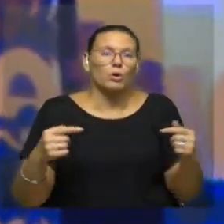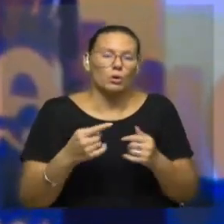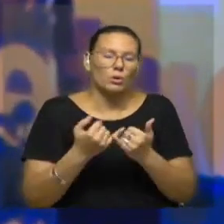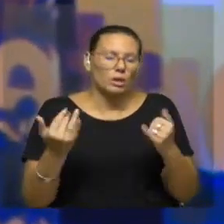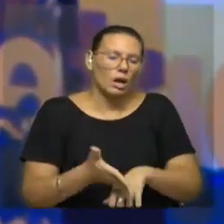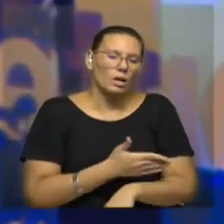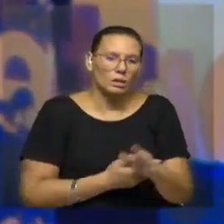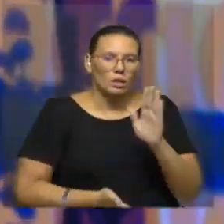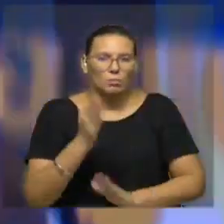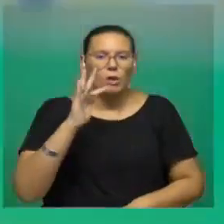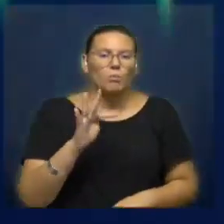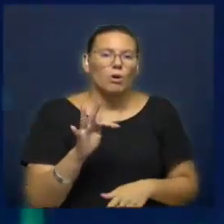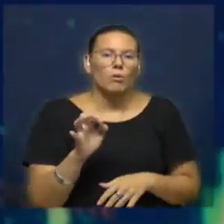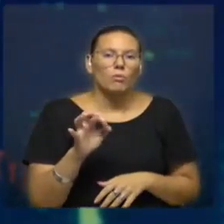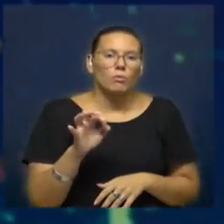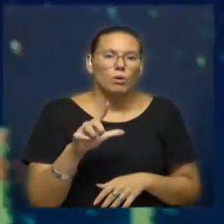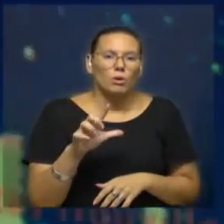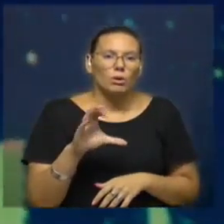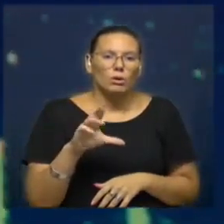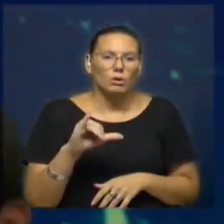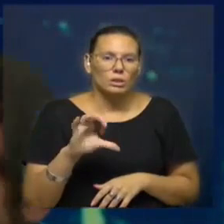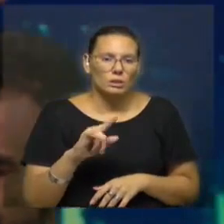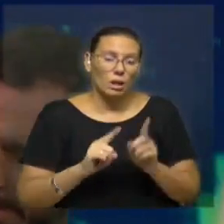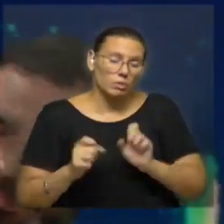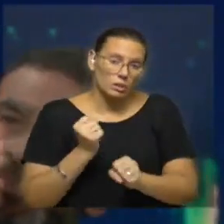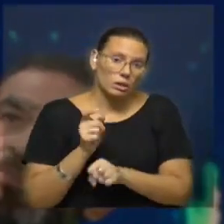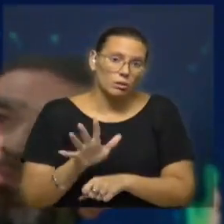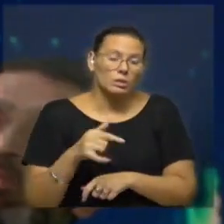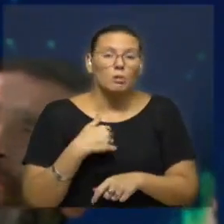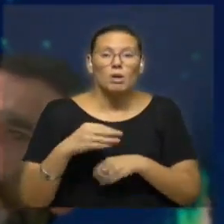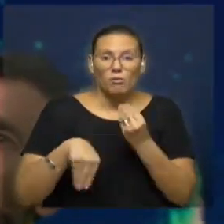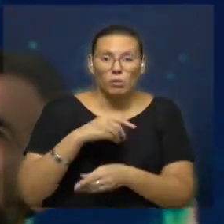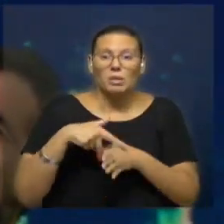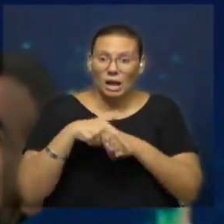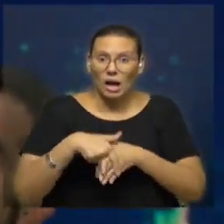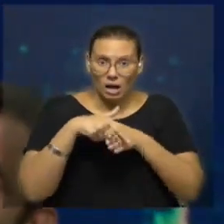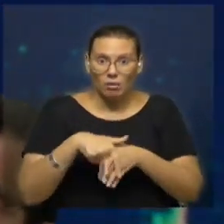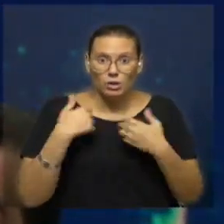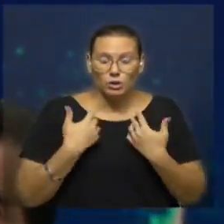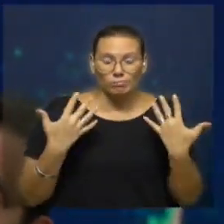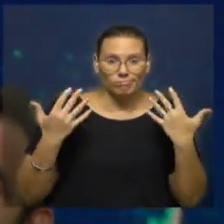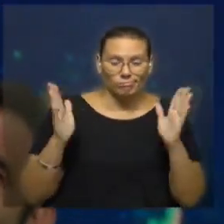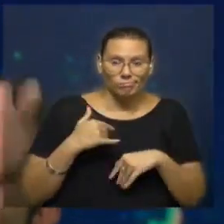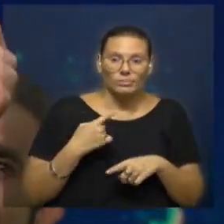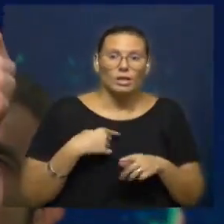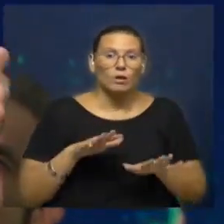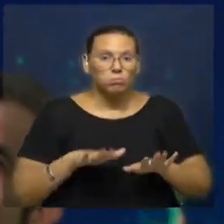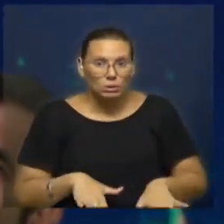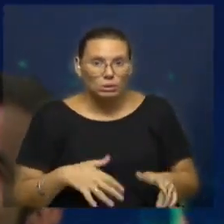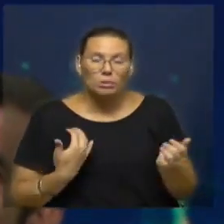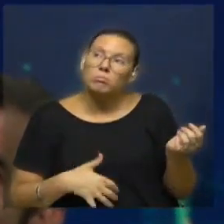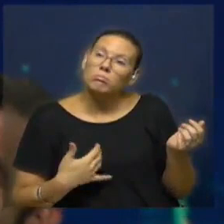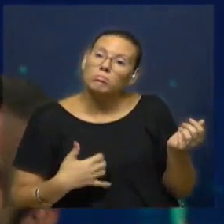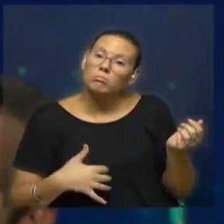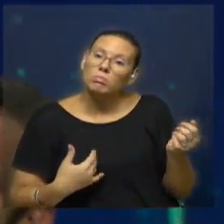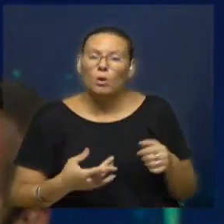de esa manera. Y ahí, mientras mi familia andaba a caballo, yo no puedo, me quedé ahí. Y lo estaba cantando y una señora